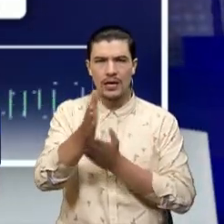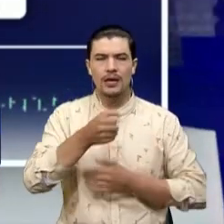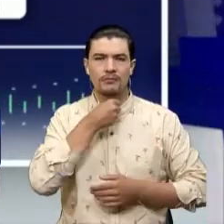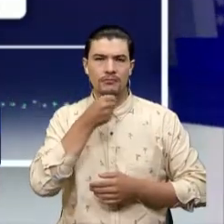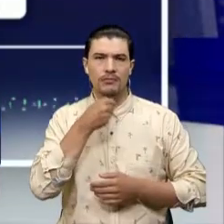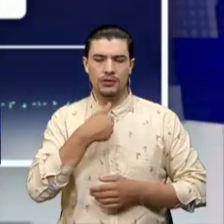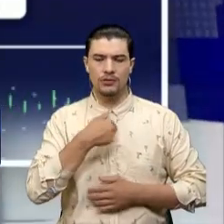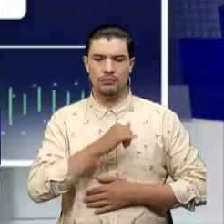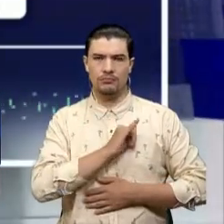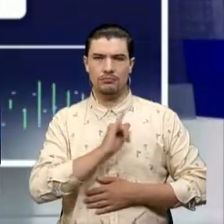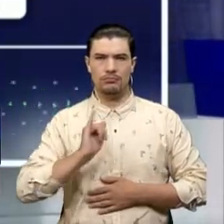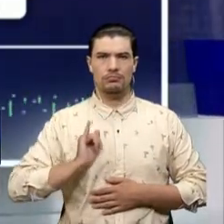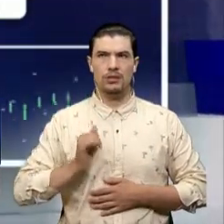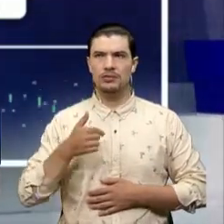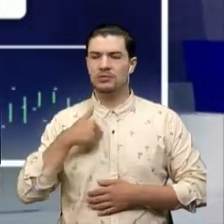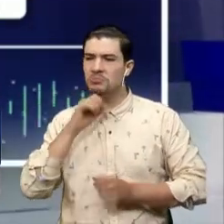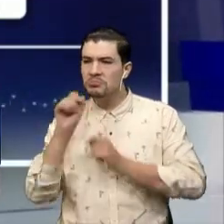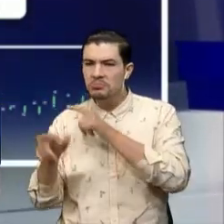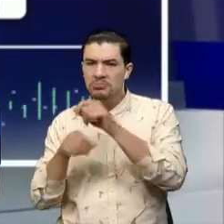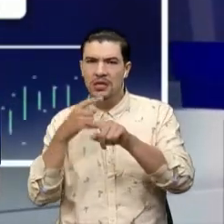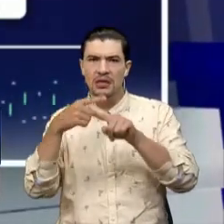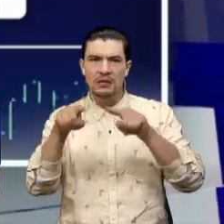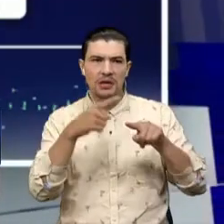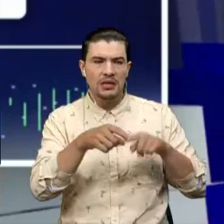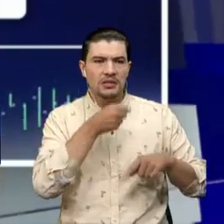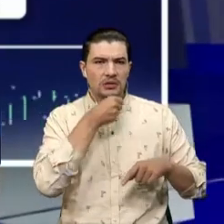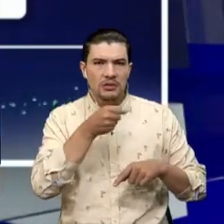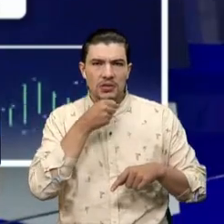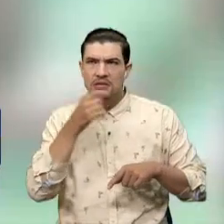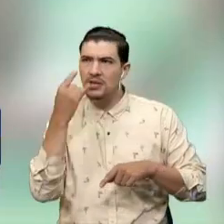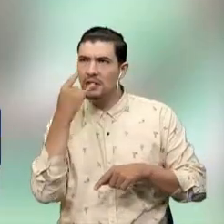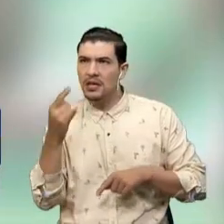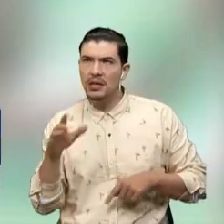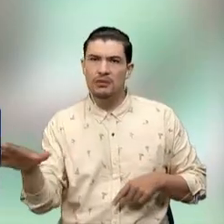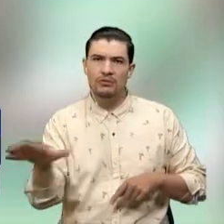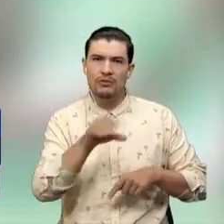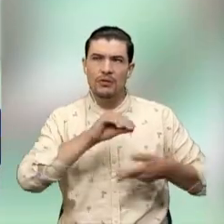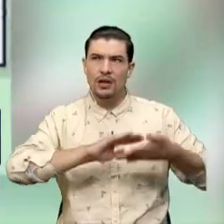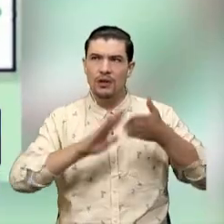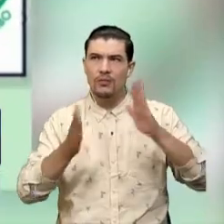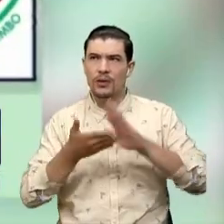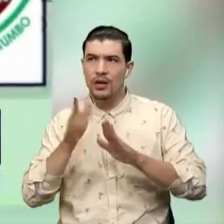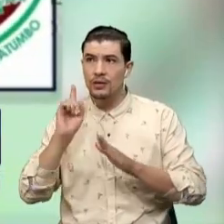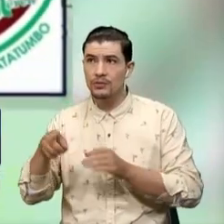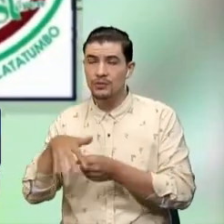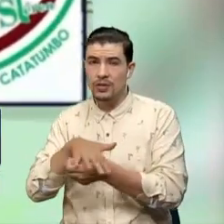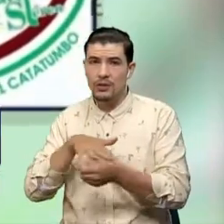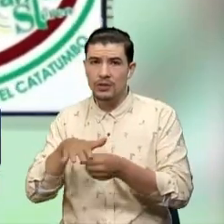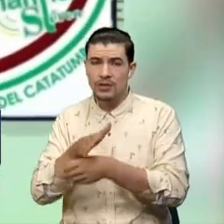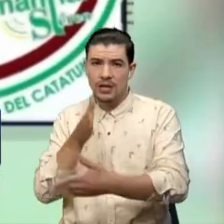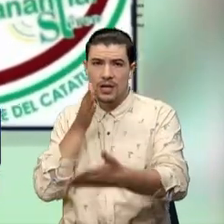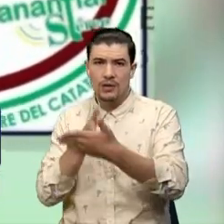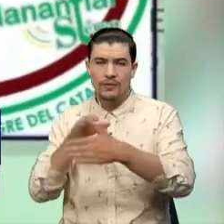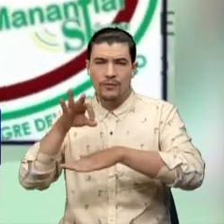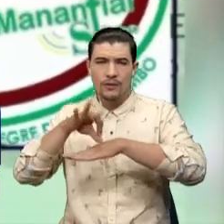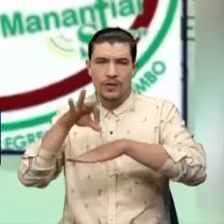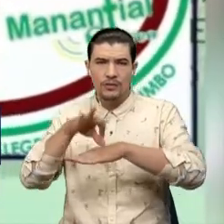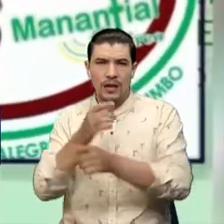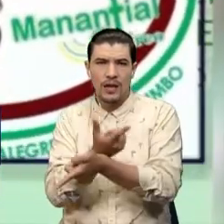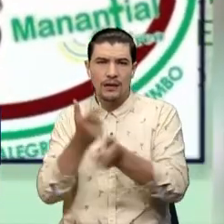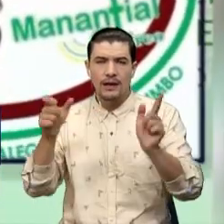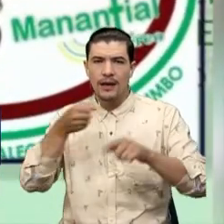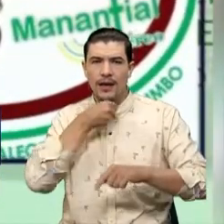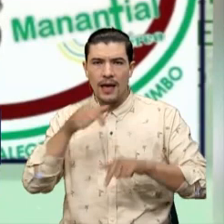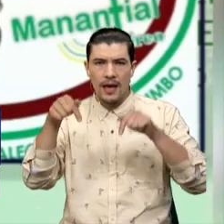manera independiente cubriendo noticias en otros temas de interés para la comunidad este hecho fue denunciado por la fundación para la libertad de